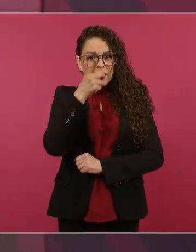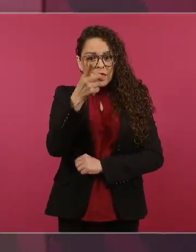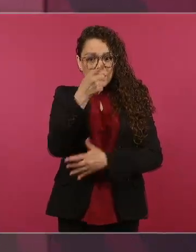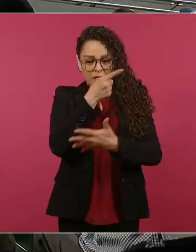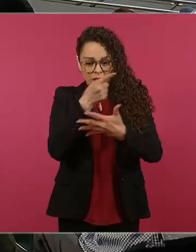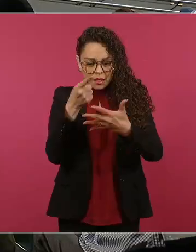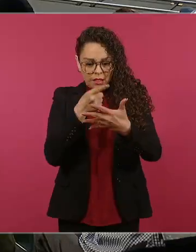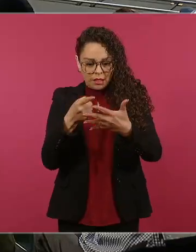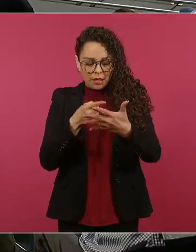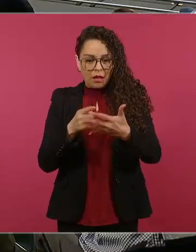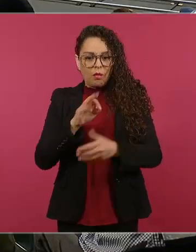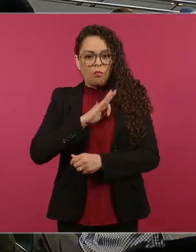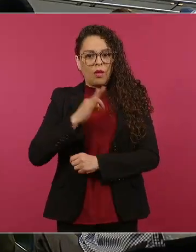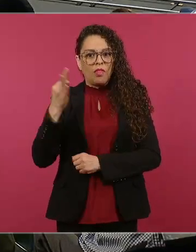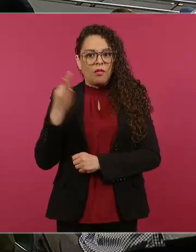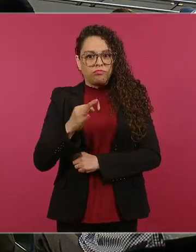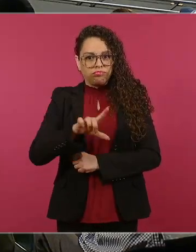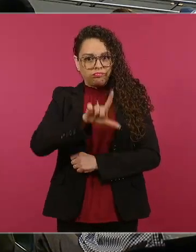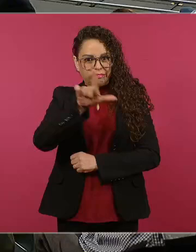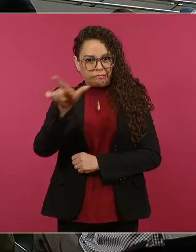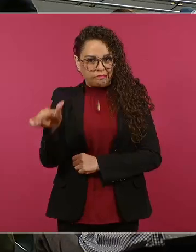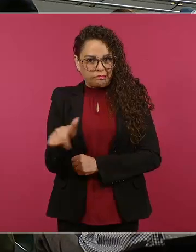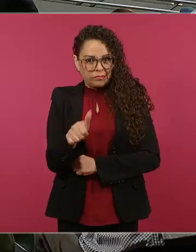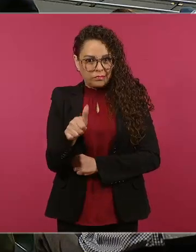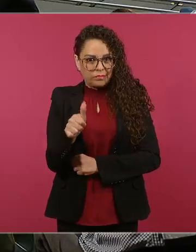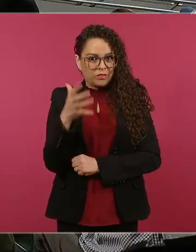A ver si la encuentras.